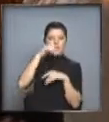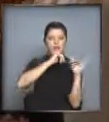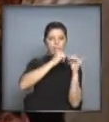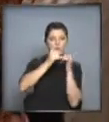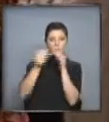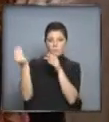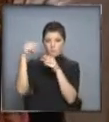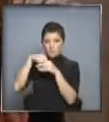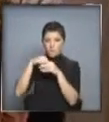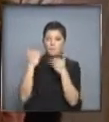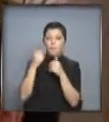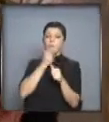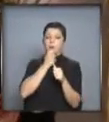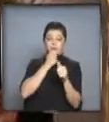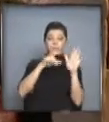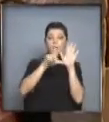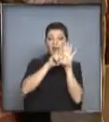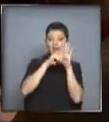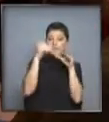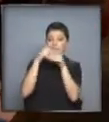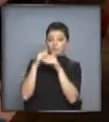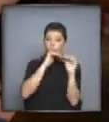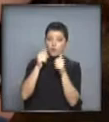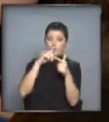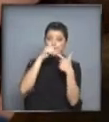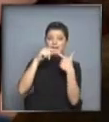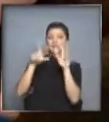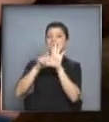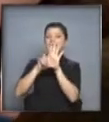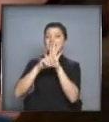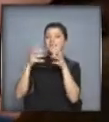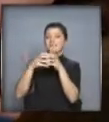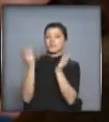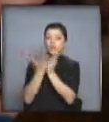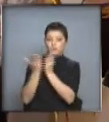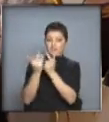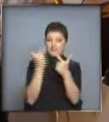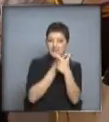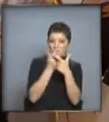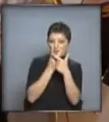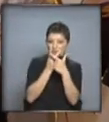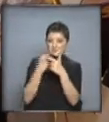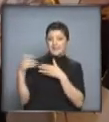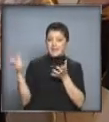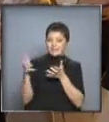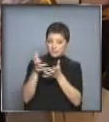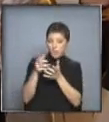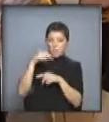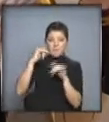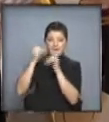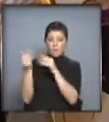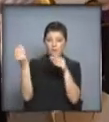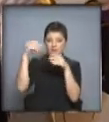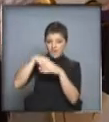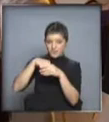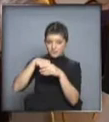política. Primero está la ley del voto joven y luego está la ley de centros de estudiantes, así que creo que los jóvenes tienen un contexto muy importante para